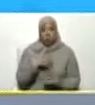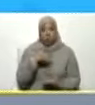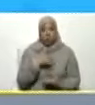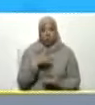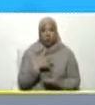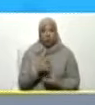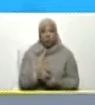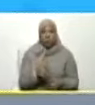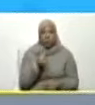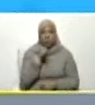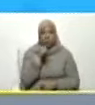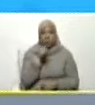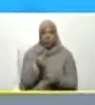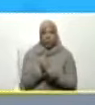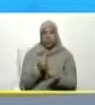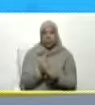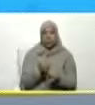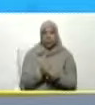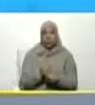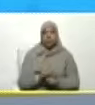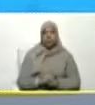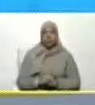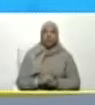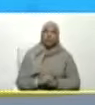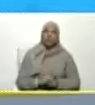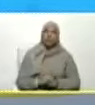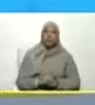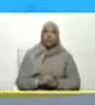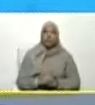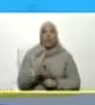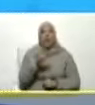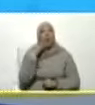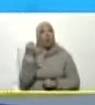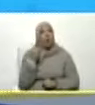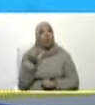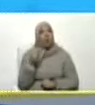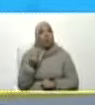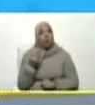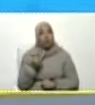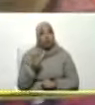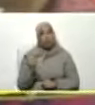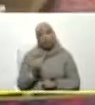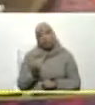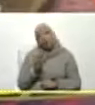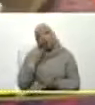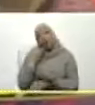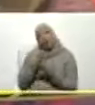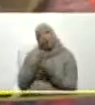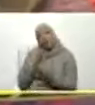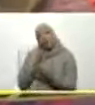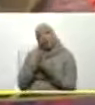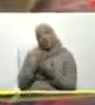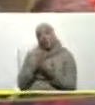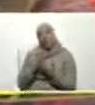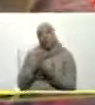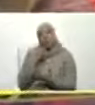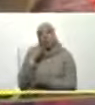inaudita en tu pecho. A Ricardo Sánchez, este joven venezolano, le doy las gracias por